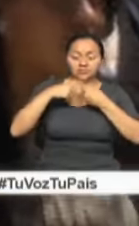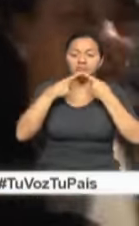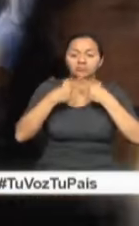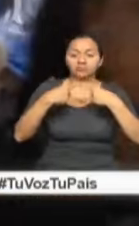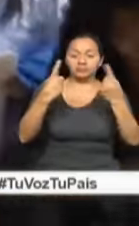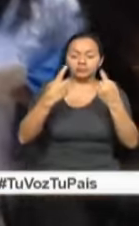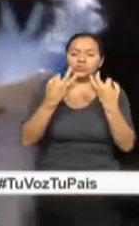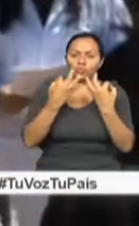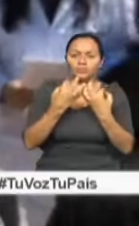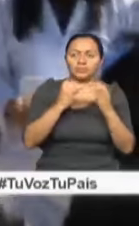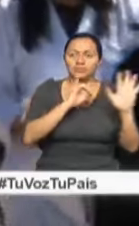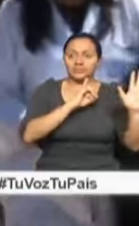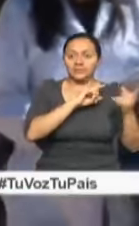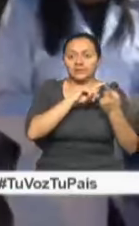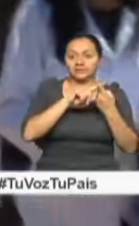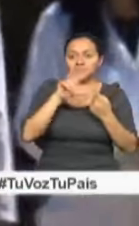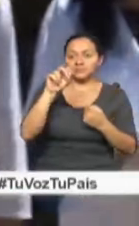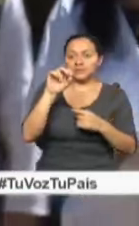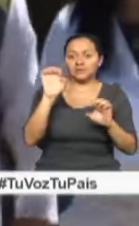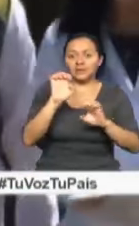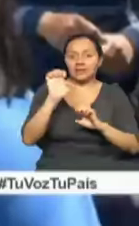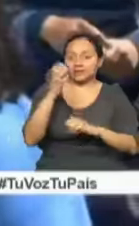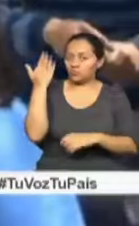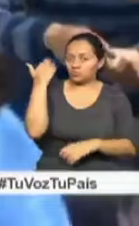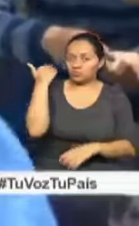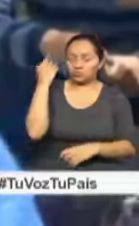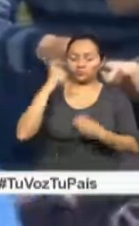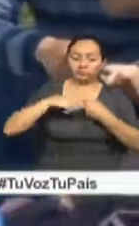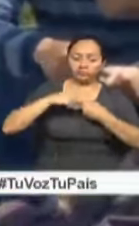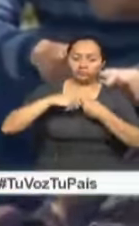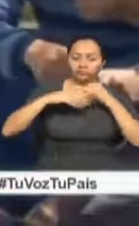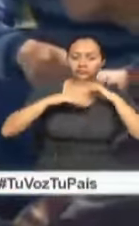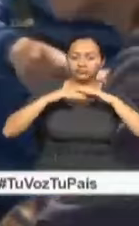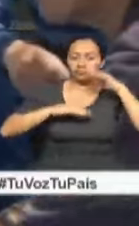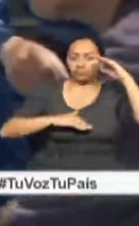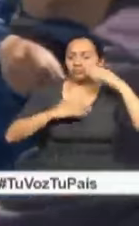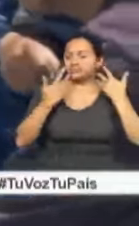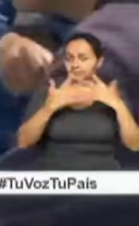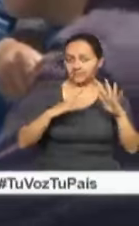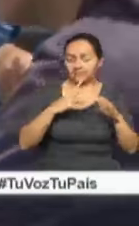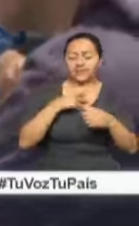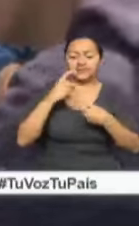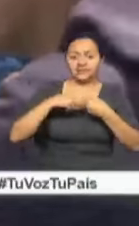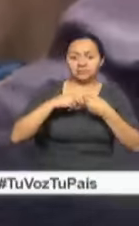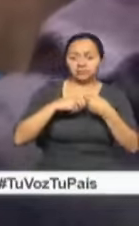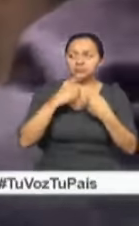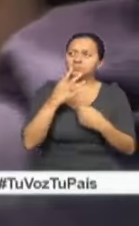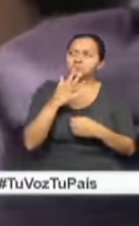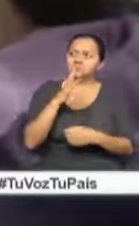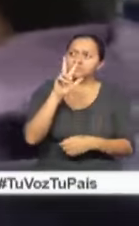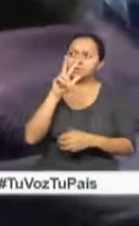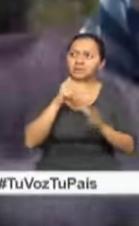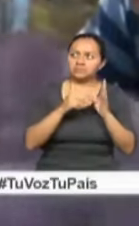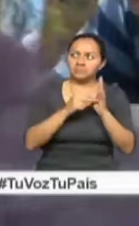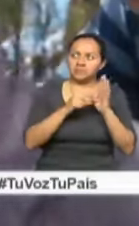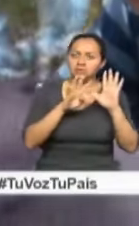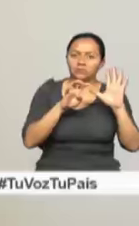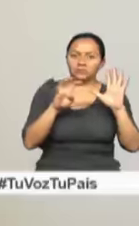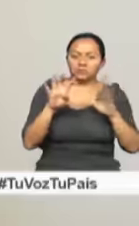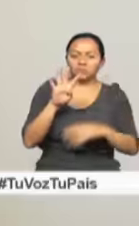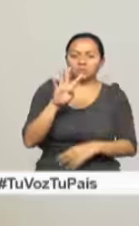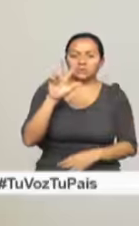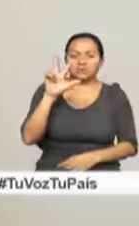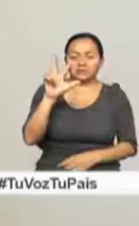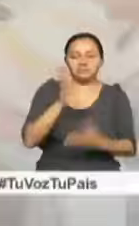se cumplió del 6 al 30 de enero pasado. De los inscritos, 3.943 corresponden a la carrera